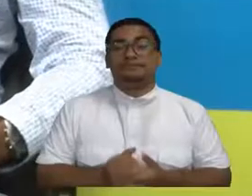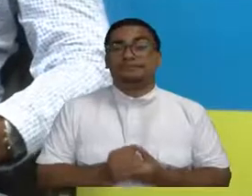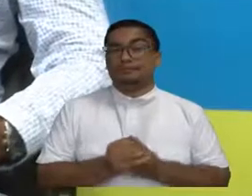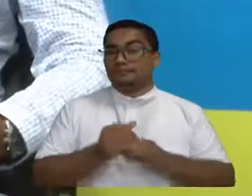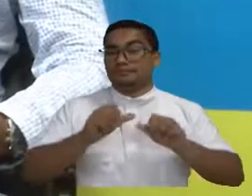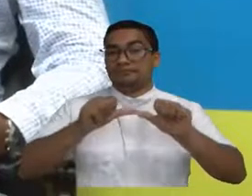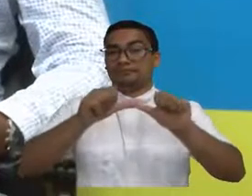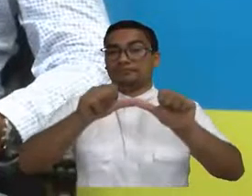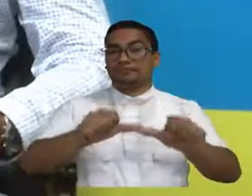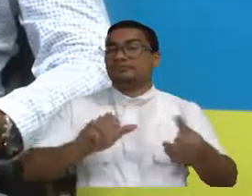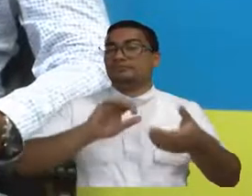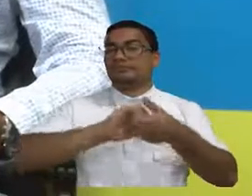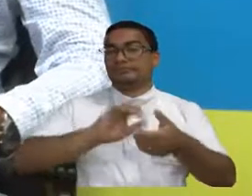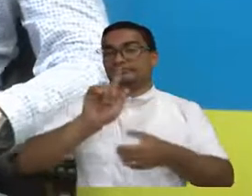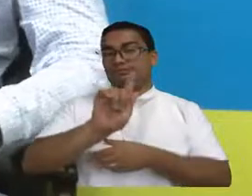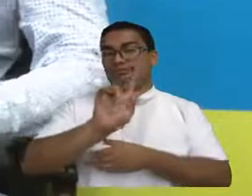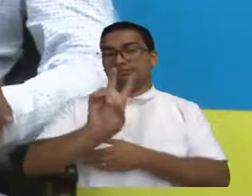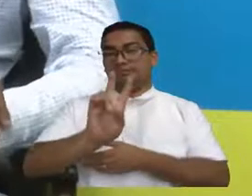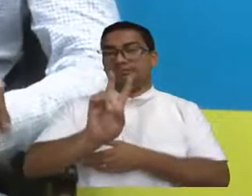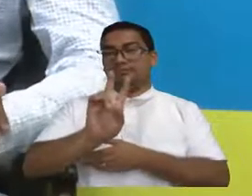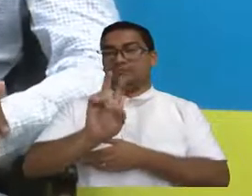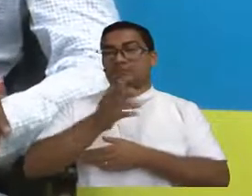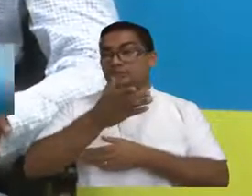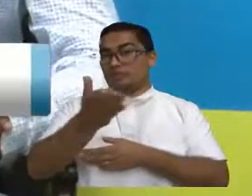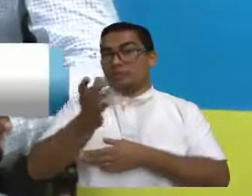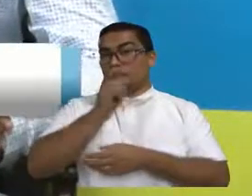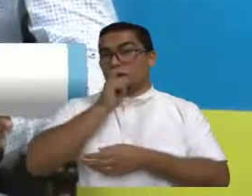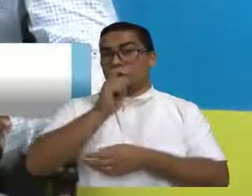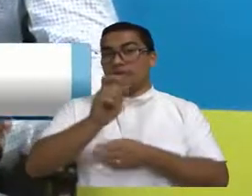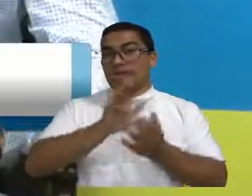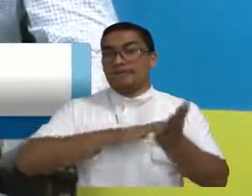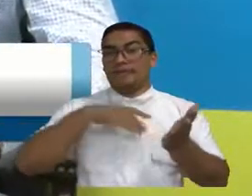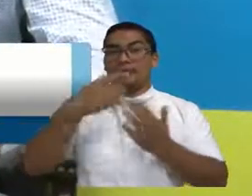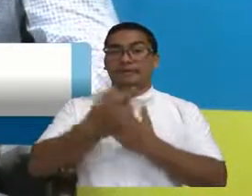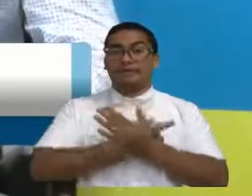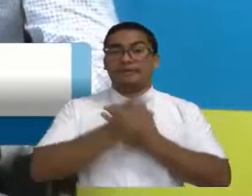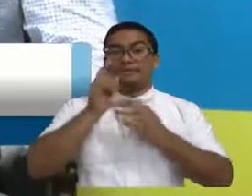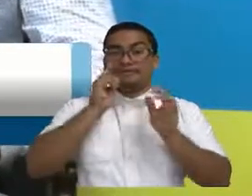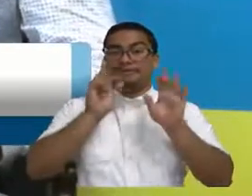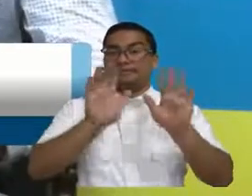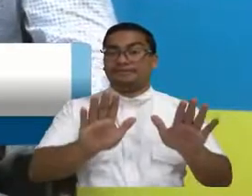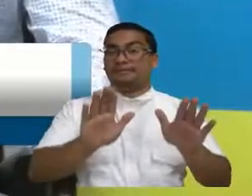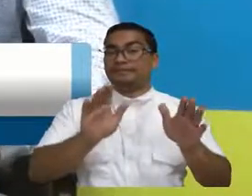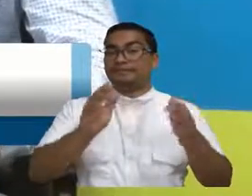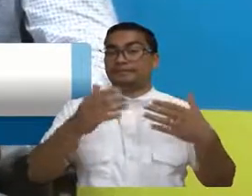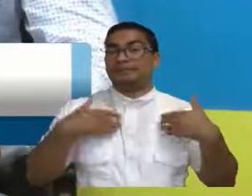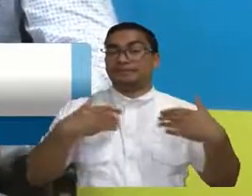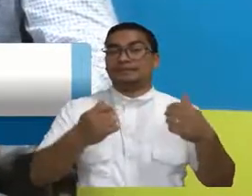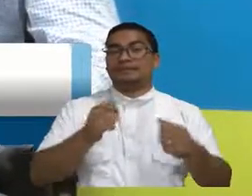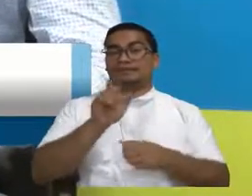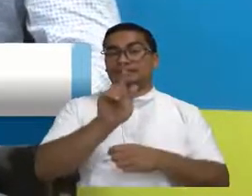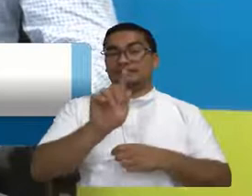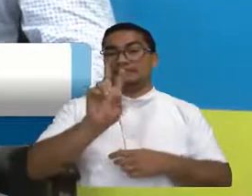Estamos de regreso, amigos televidentes, en su gustado programa Prevenir en Salud a través de la frecuencia del